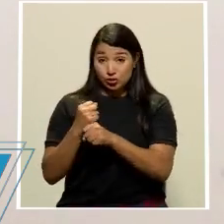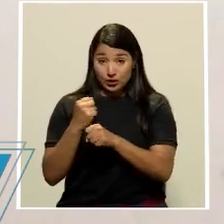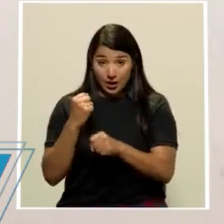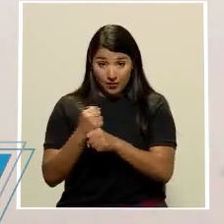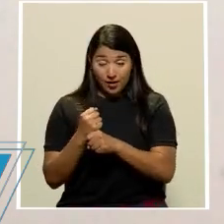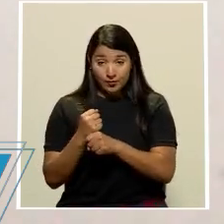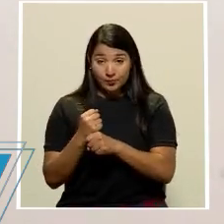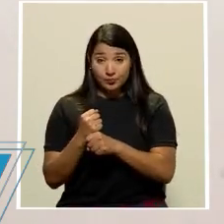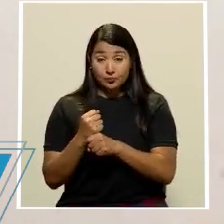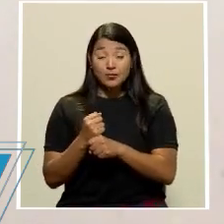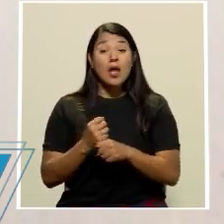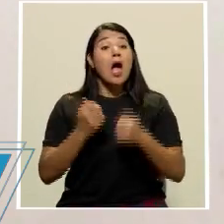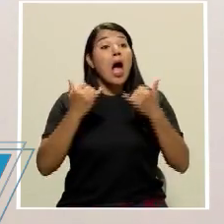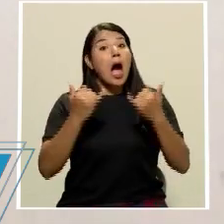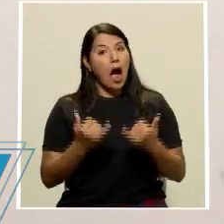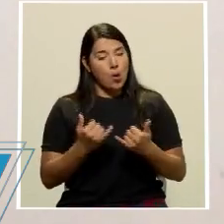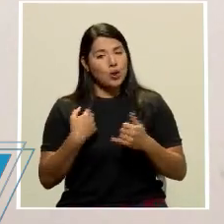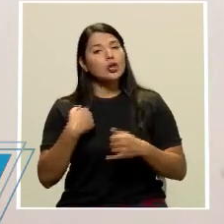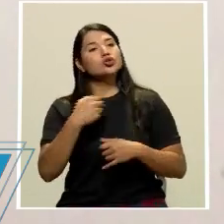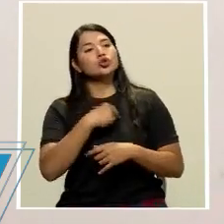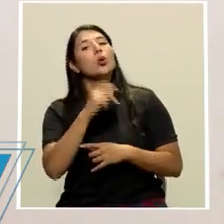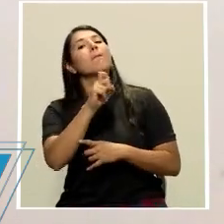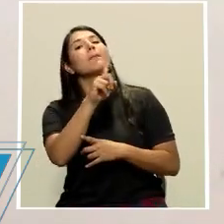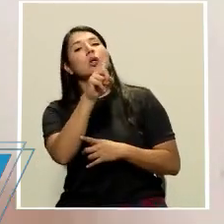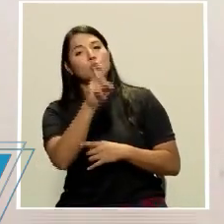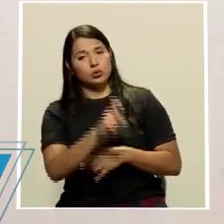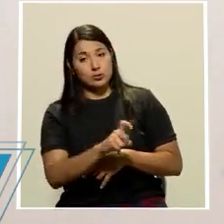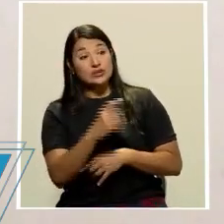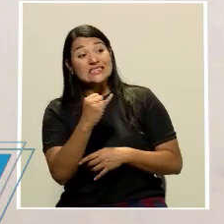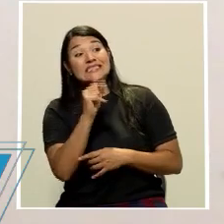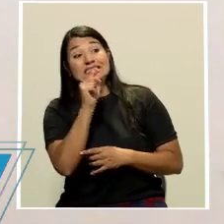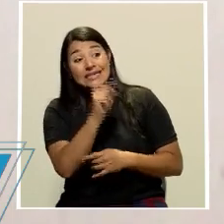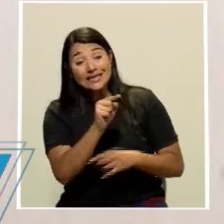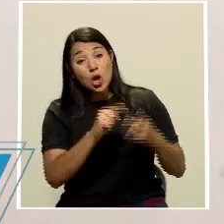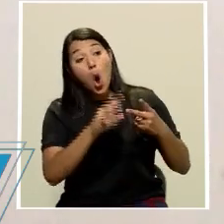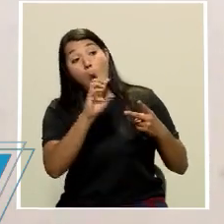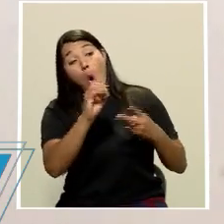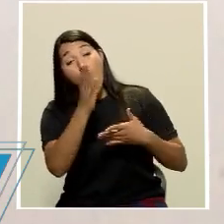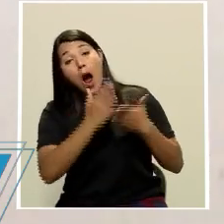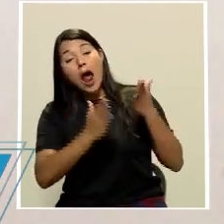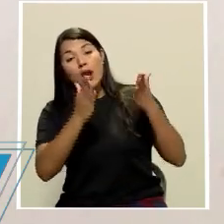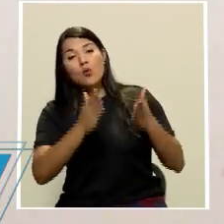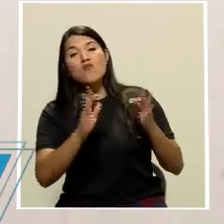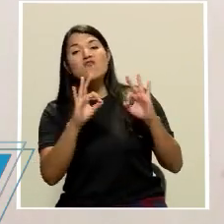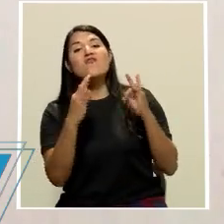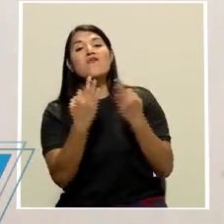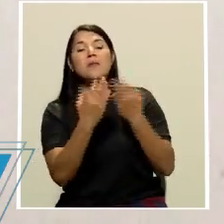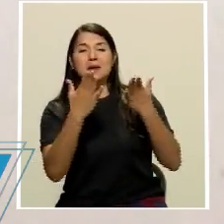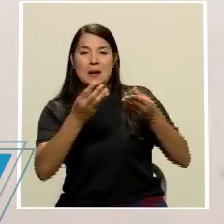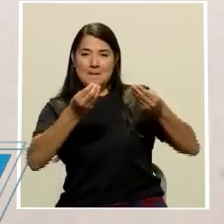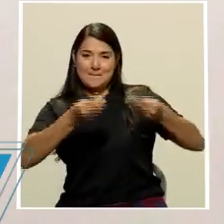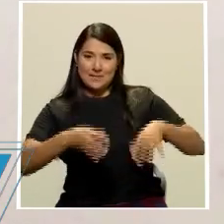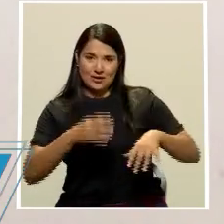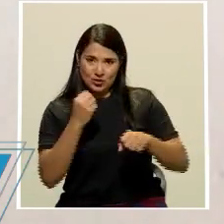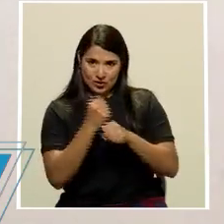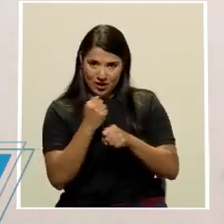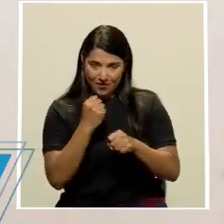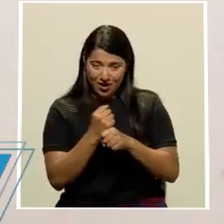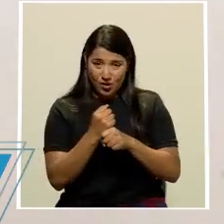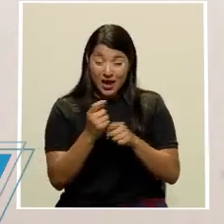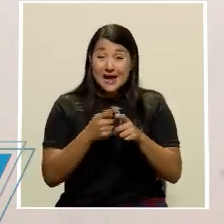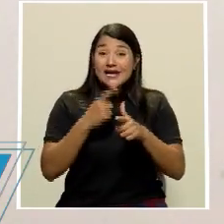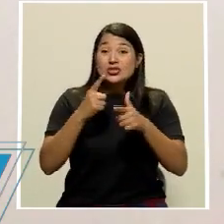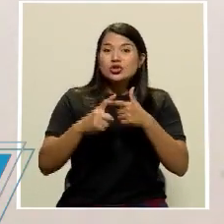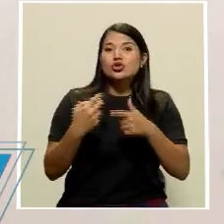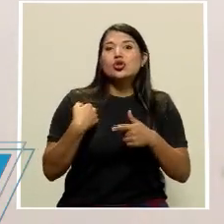empleo. En este caso les preguntamos si ellos o alguien de su familia había perdido el empleo, y entonces podemos hacer